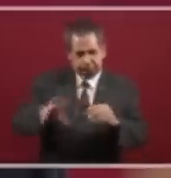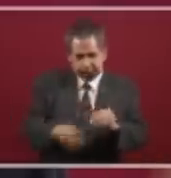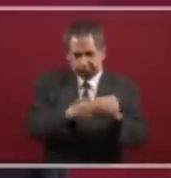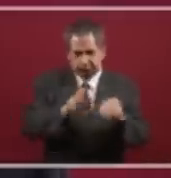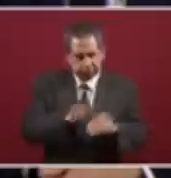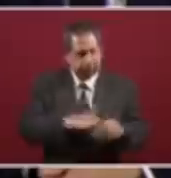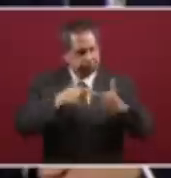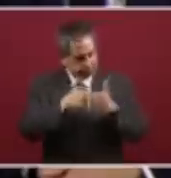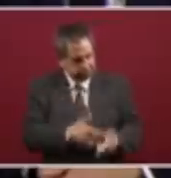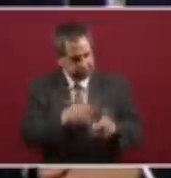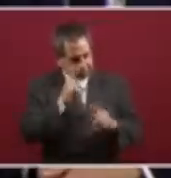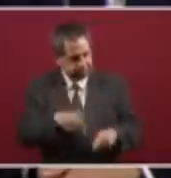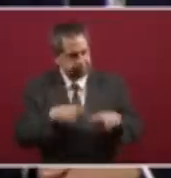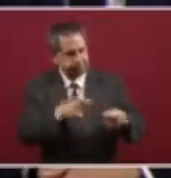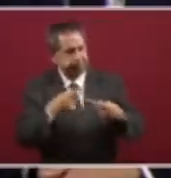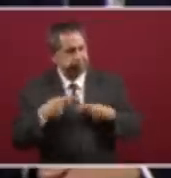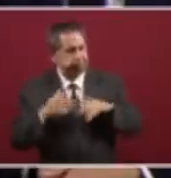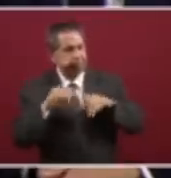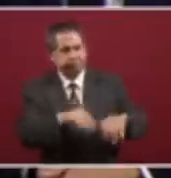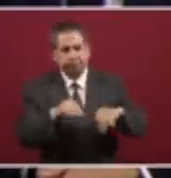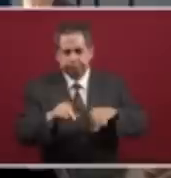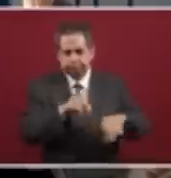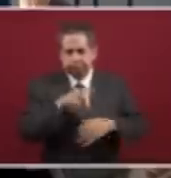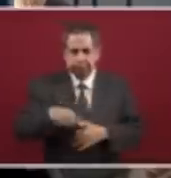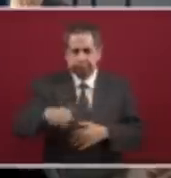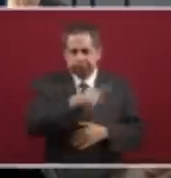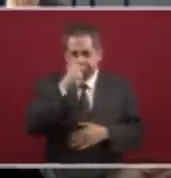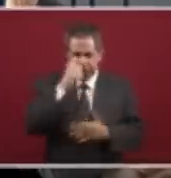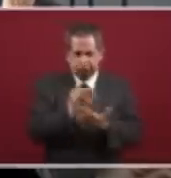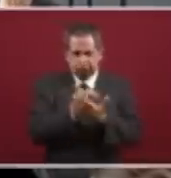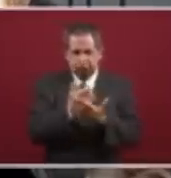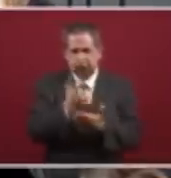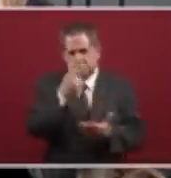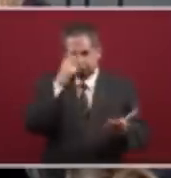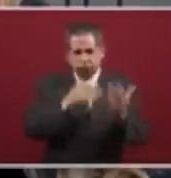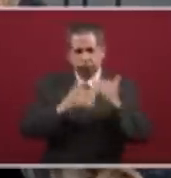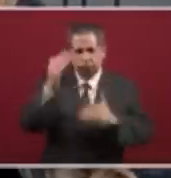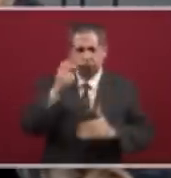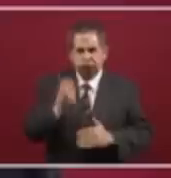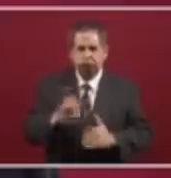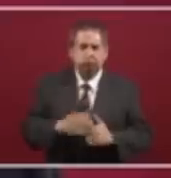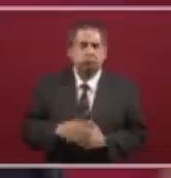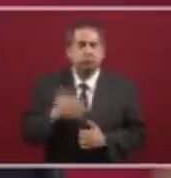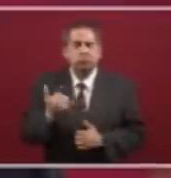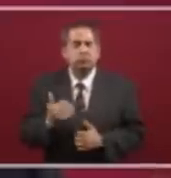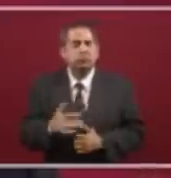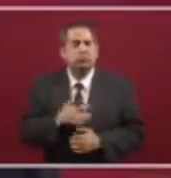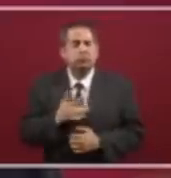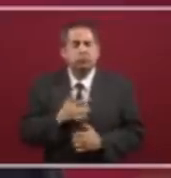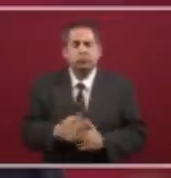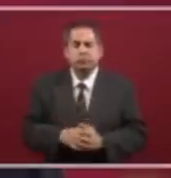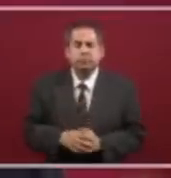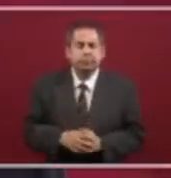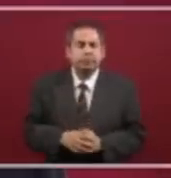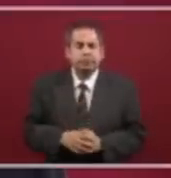de los trabajadores y en beneficio de la economía de méxico y estoy